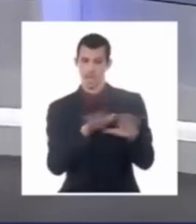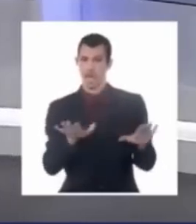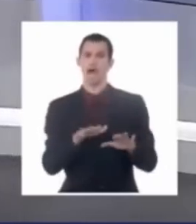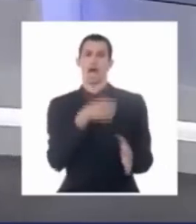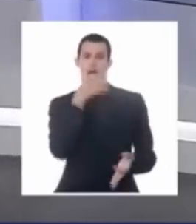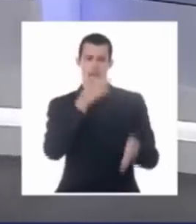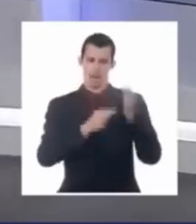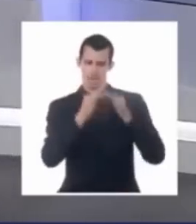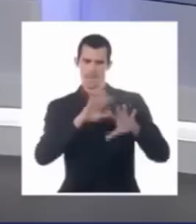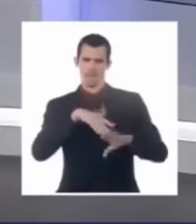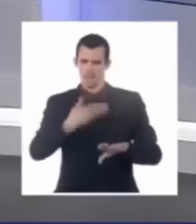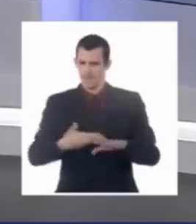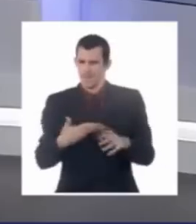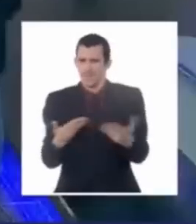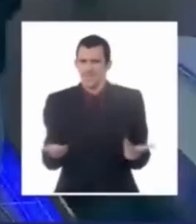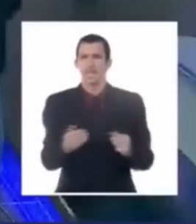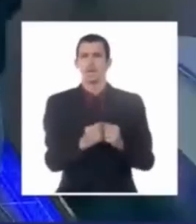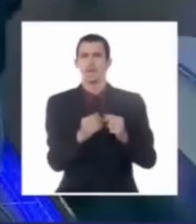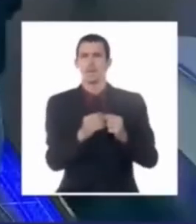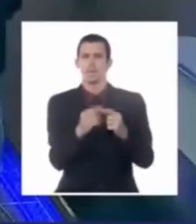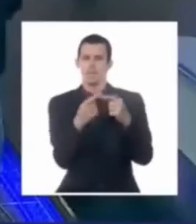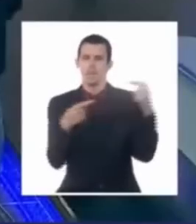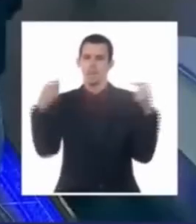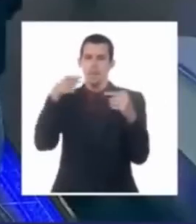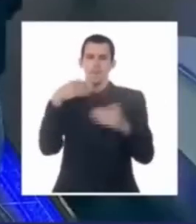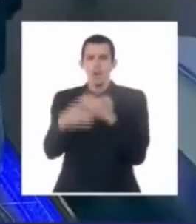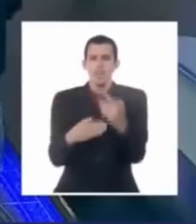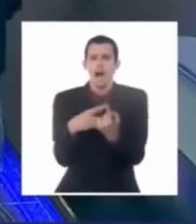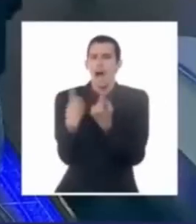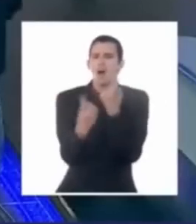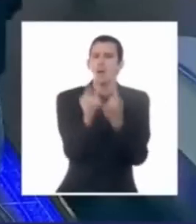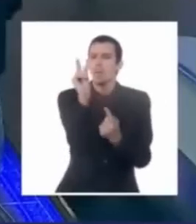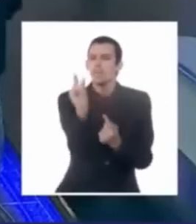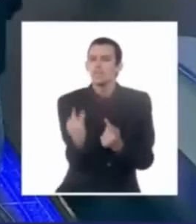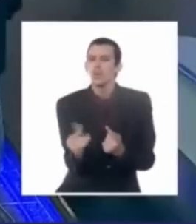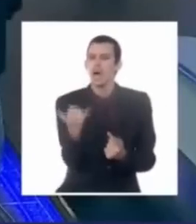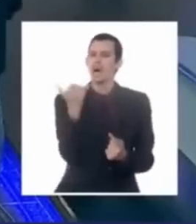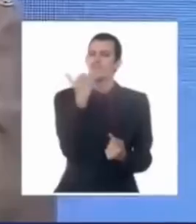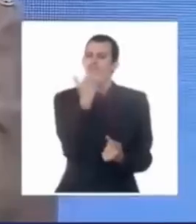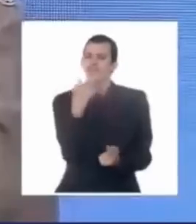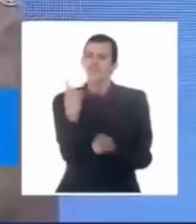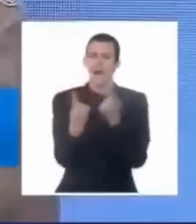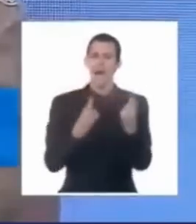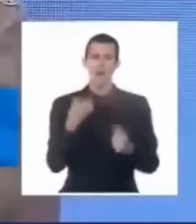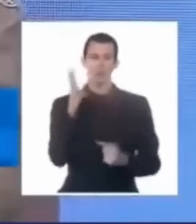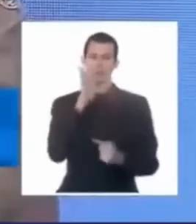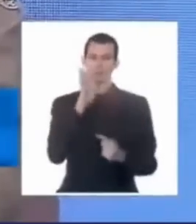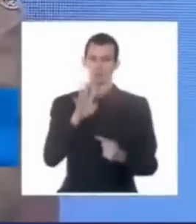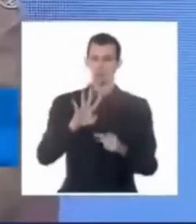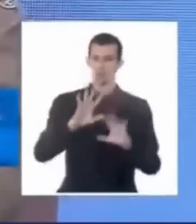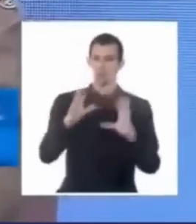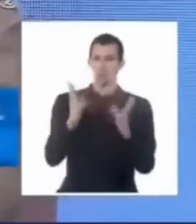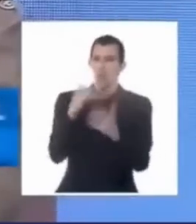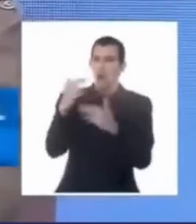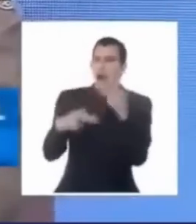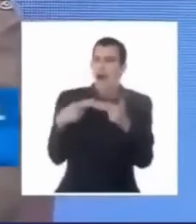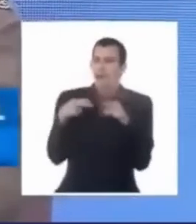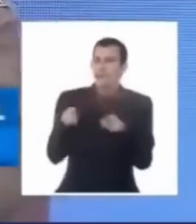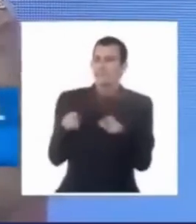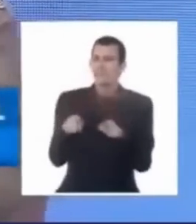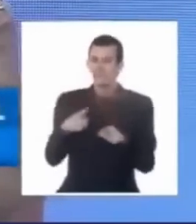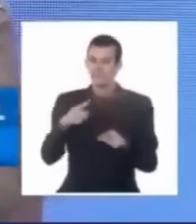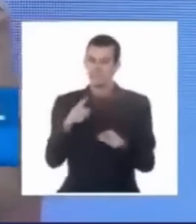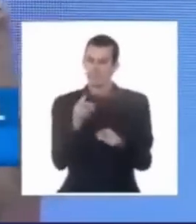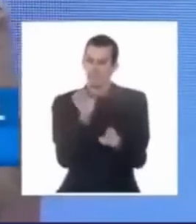primero quisiera comenzar con el coronel Hugo a la policía qué es lo que le corresponde bueno Humberto buenas y muchas gracias por